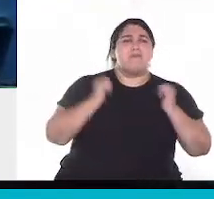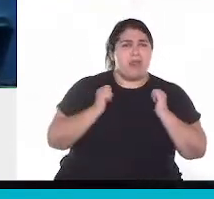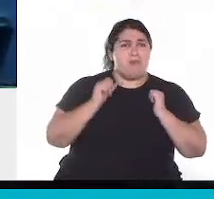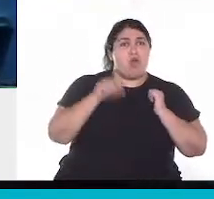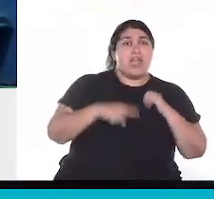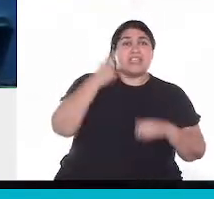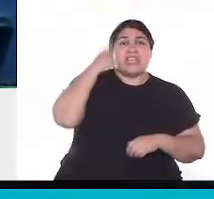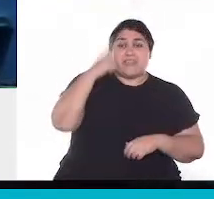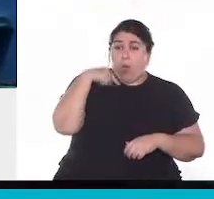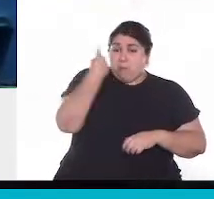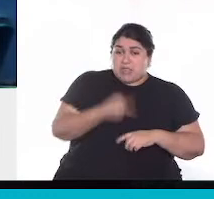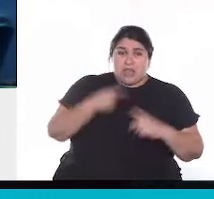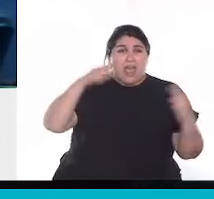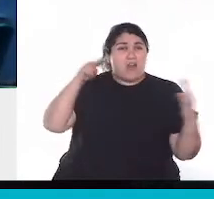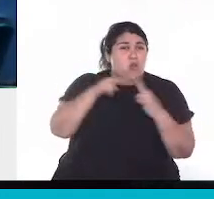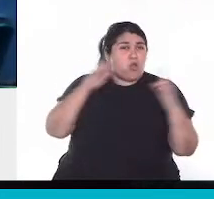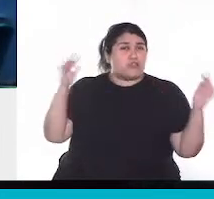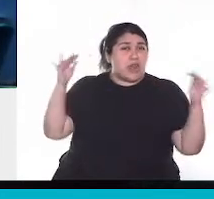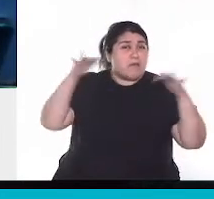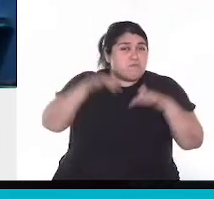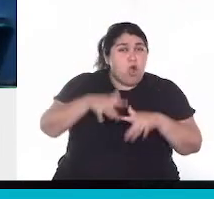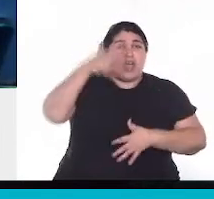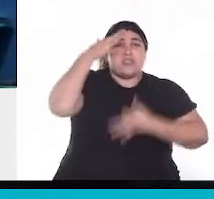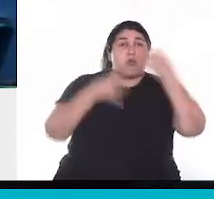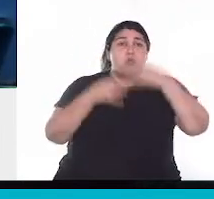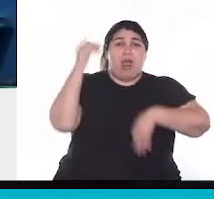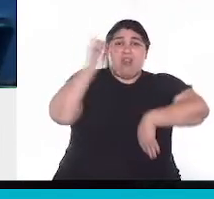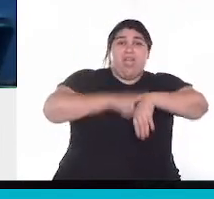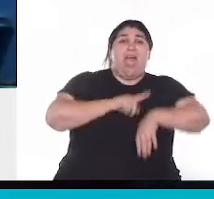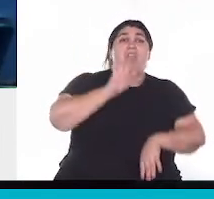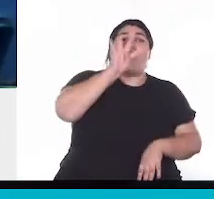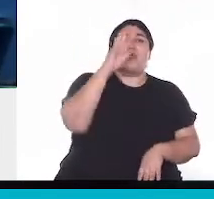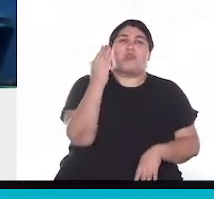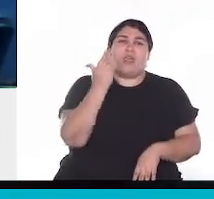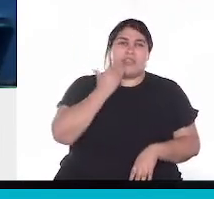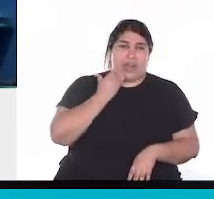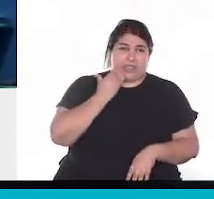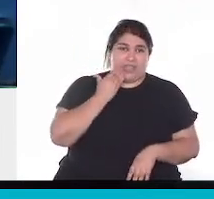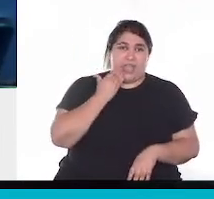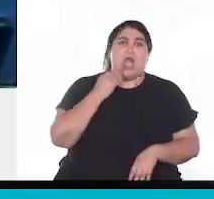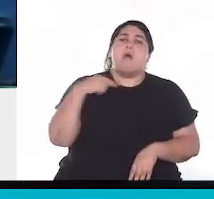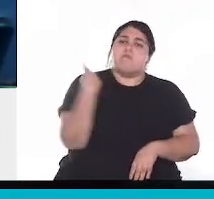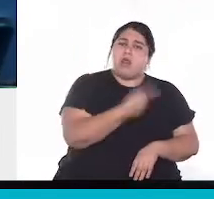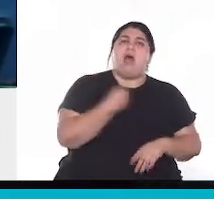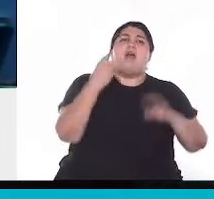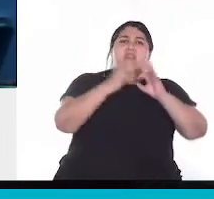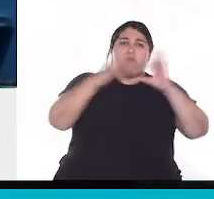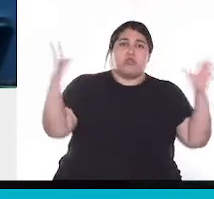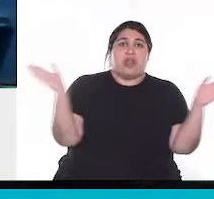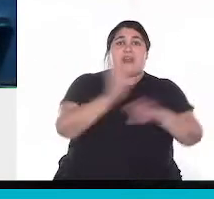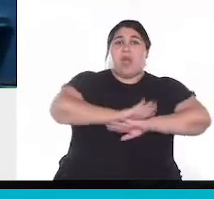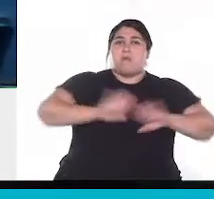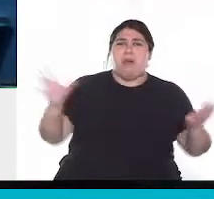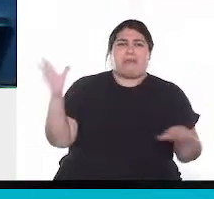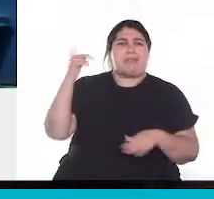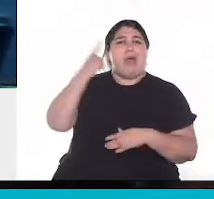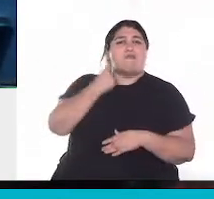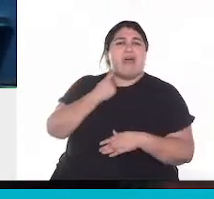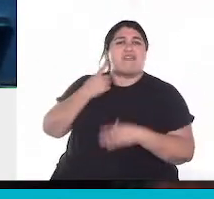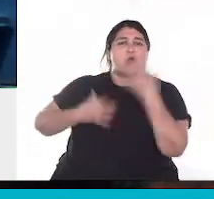idea mañana nos encontremos en la Plaza de Tribunales a las 16 horas para que haya democracia y no mafia judicial. Muchas